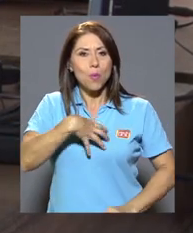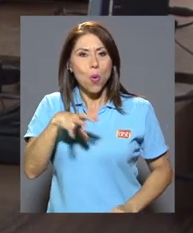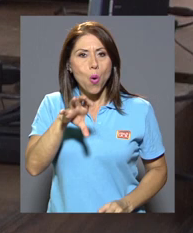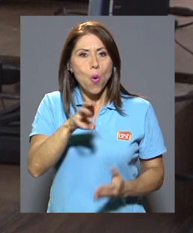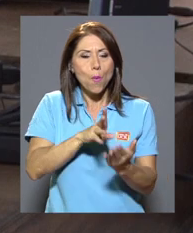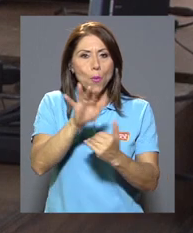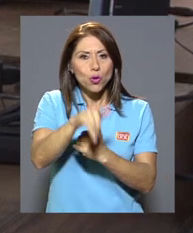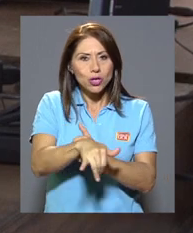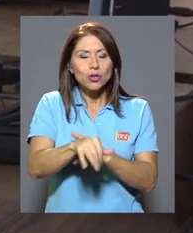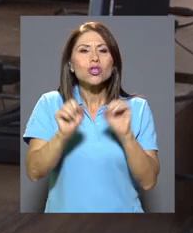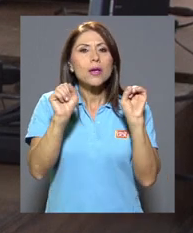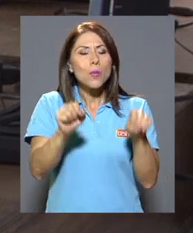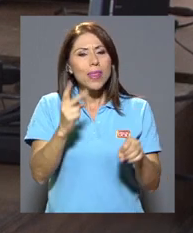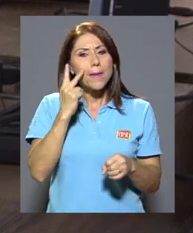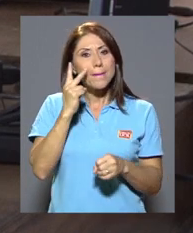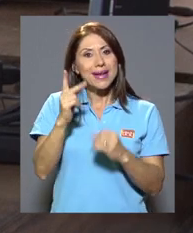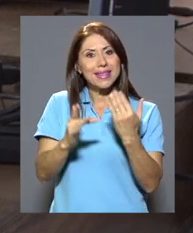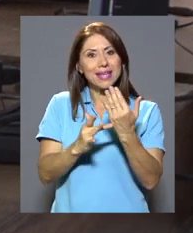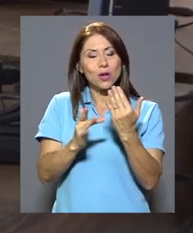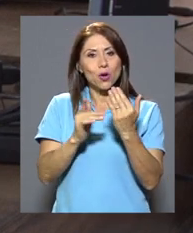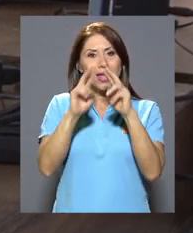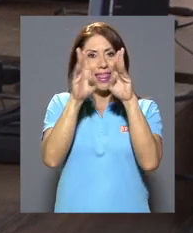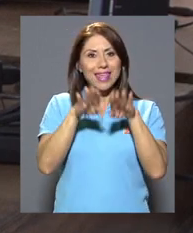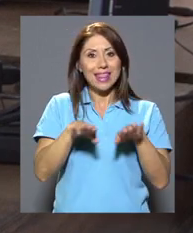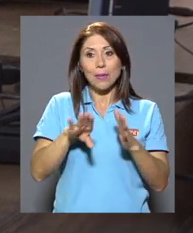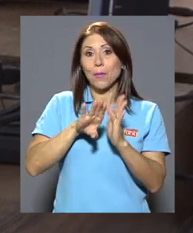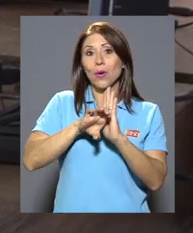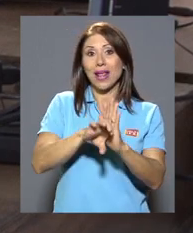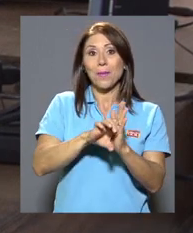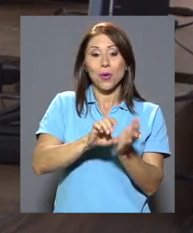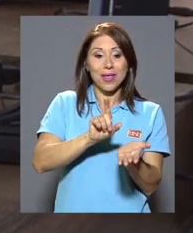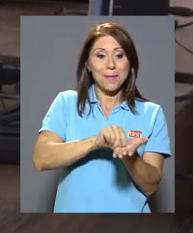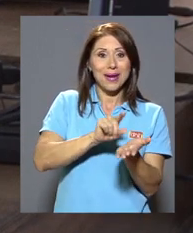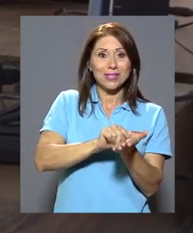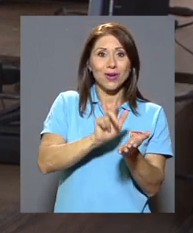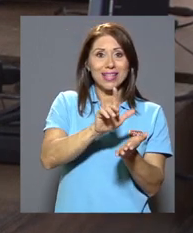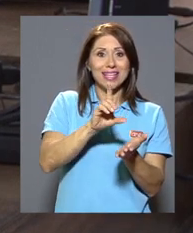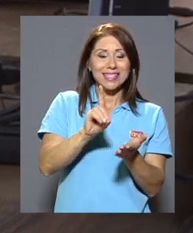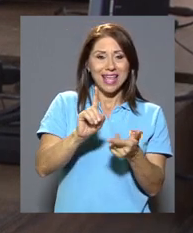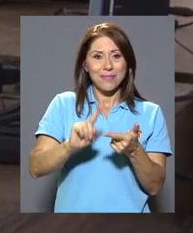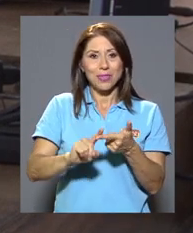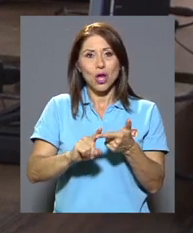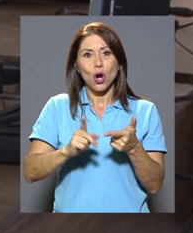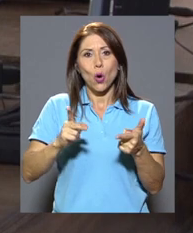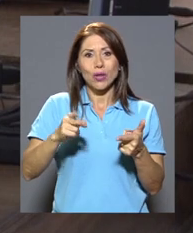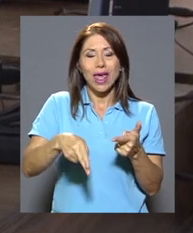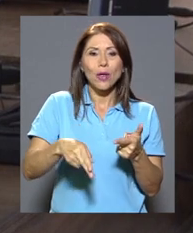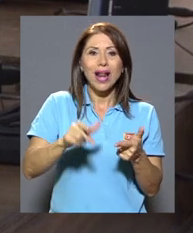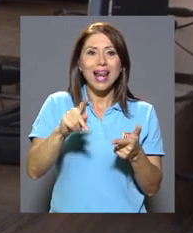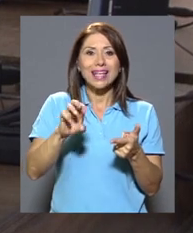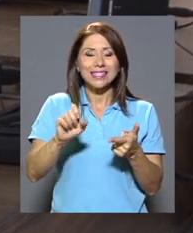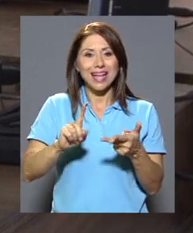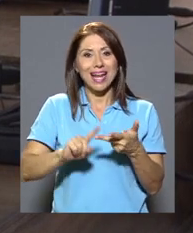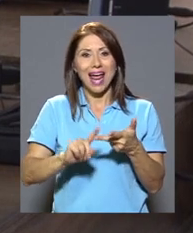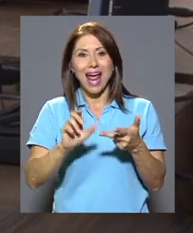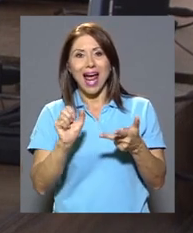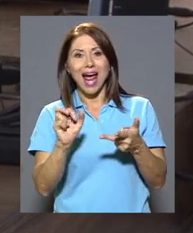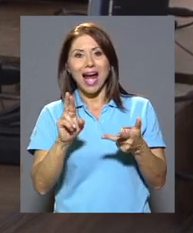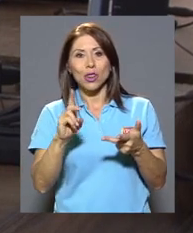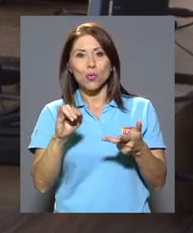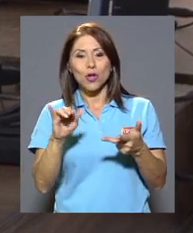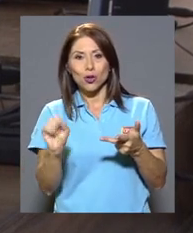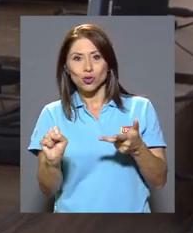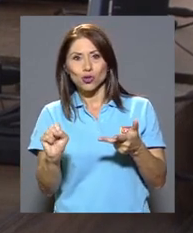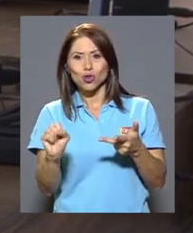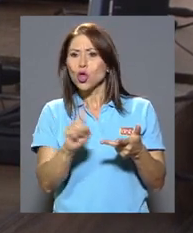tecnología digital, en este caso la impresora 3D, la cortadora láser, los Arduinos, entre otras cosas, y los vean, no lo vean